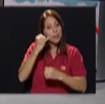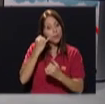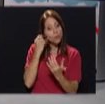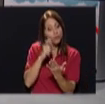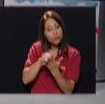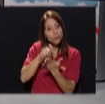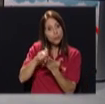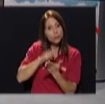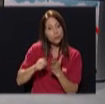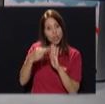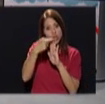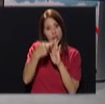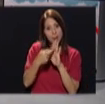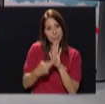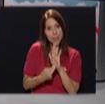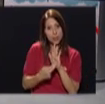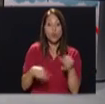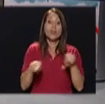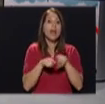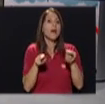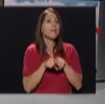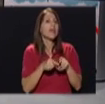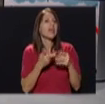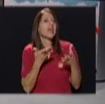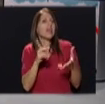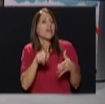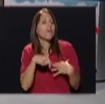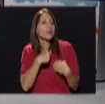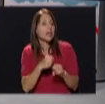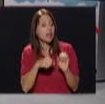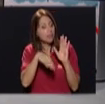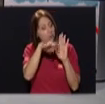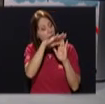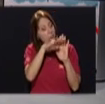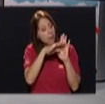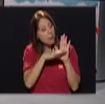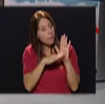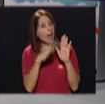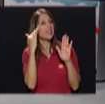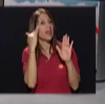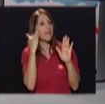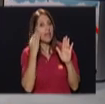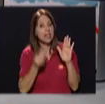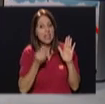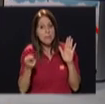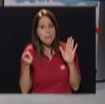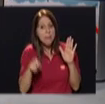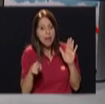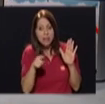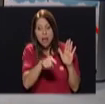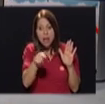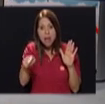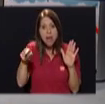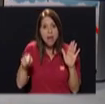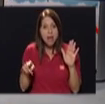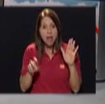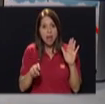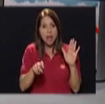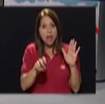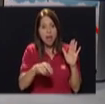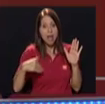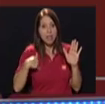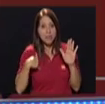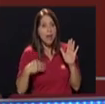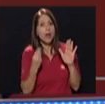a la Ley de Vida Silvestre, esos protocolos de actuación que me definan cómo debo actuar frente a una interacción con X